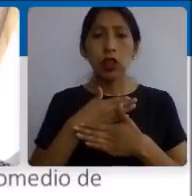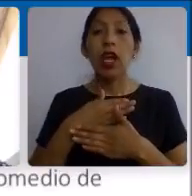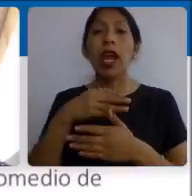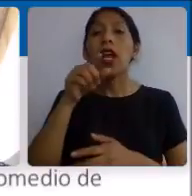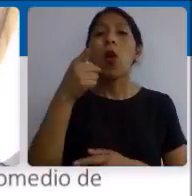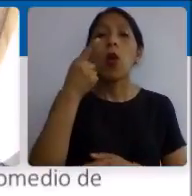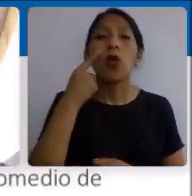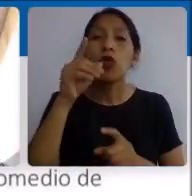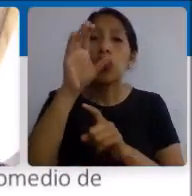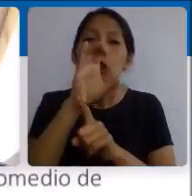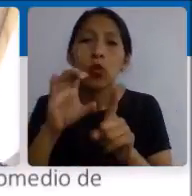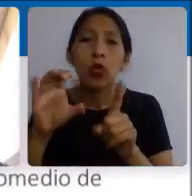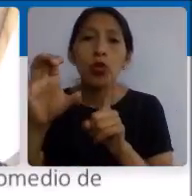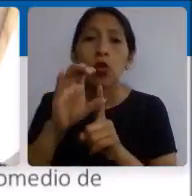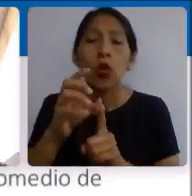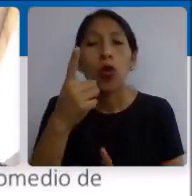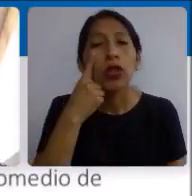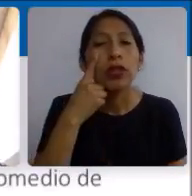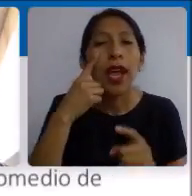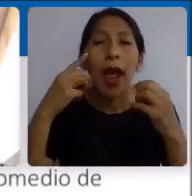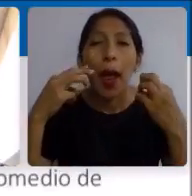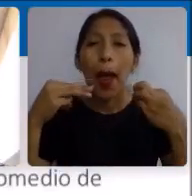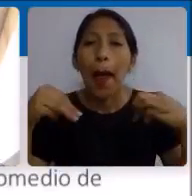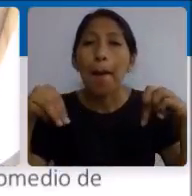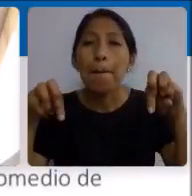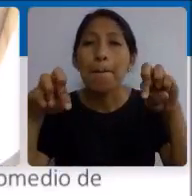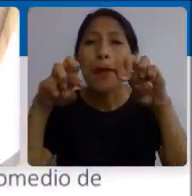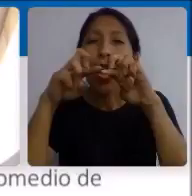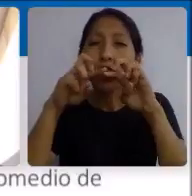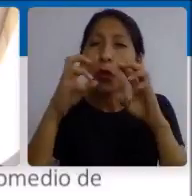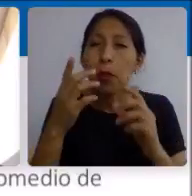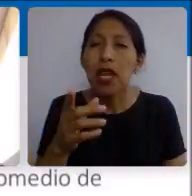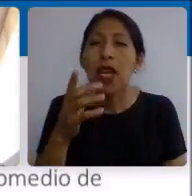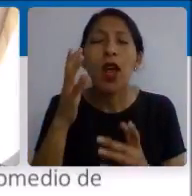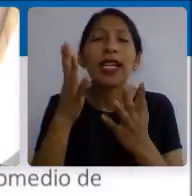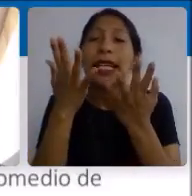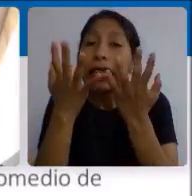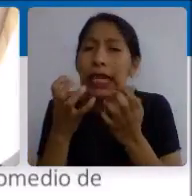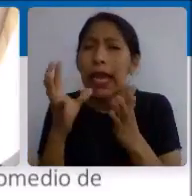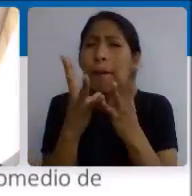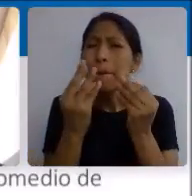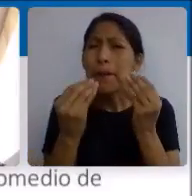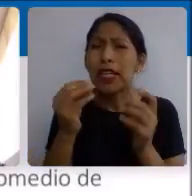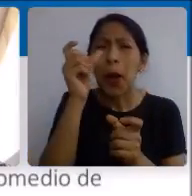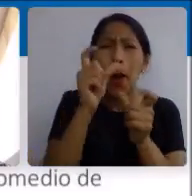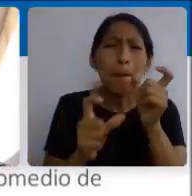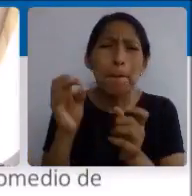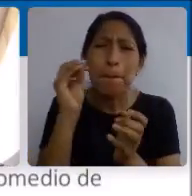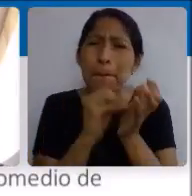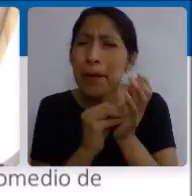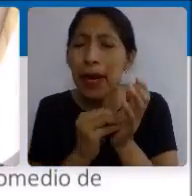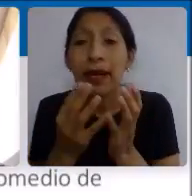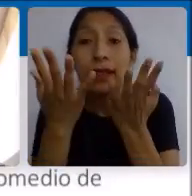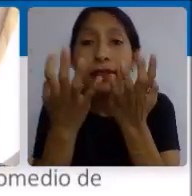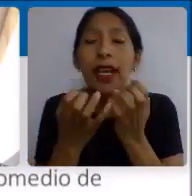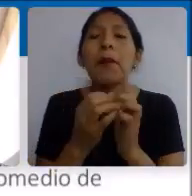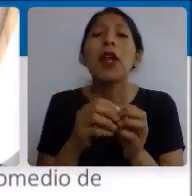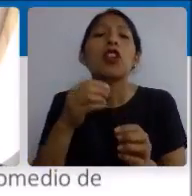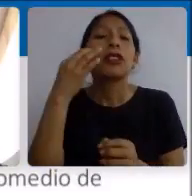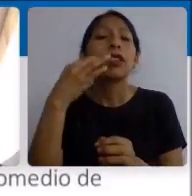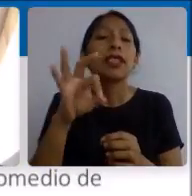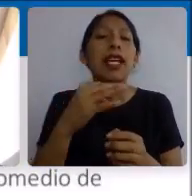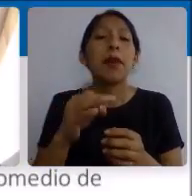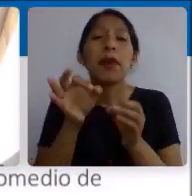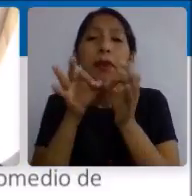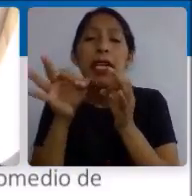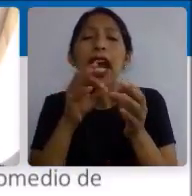cultural, conocer Machu Picchu, que es la gran mayoría de visitantes que desea conocerlo, pero siempre hay que saber cómo combinarlo, ¿no?